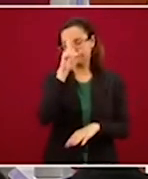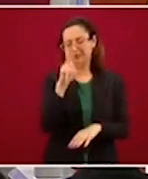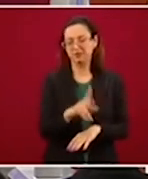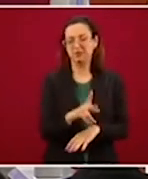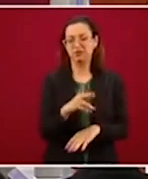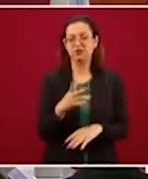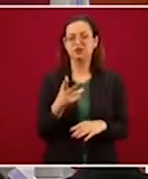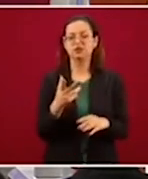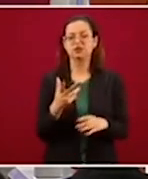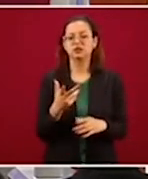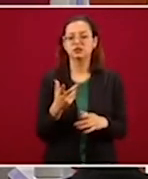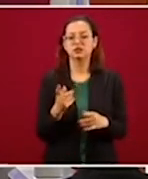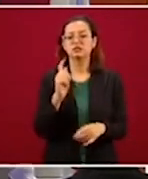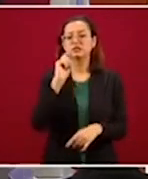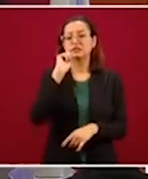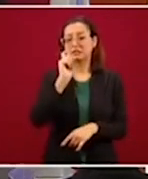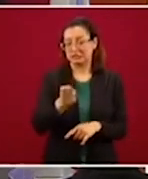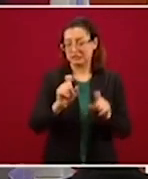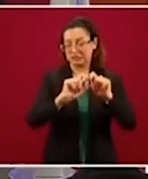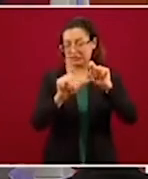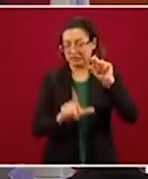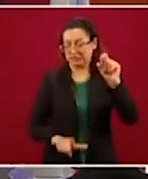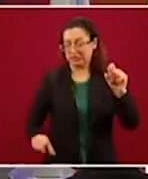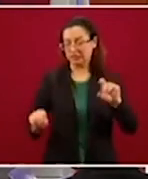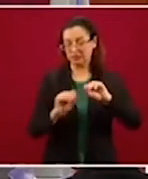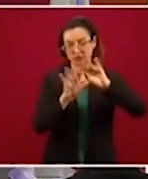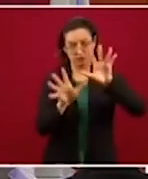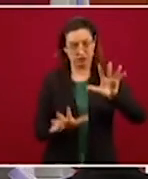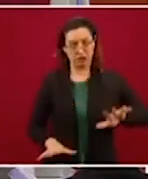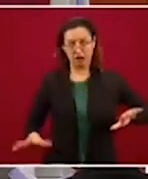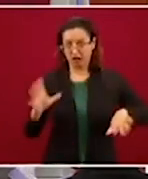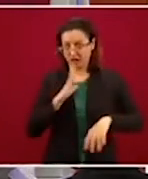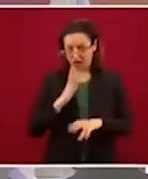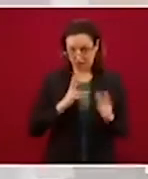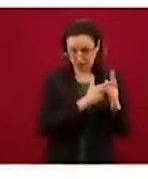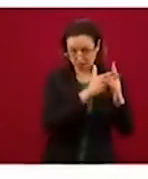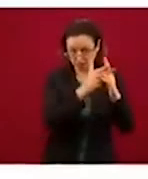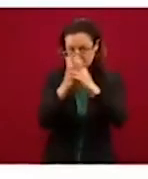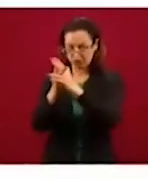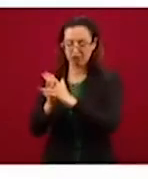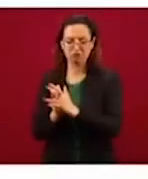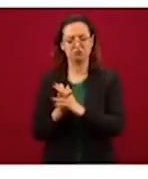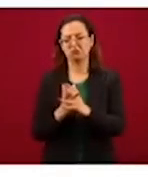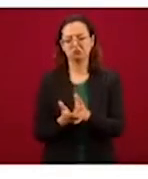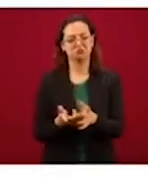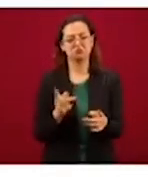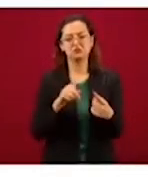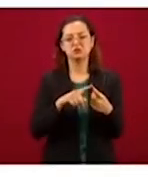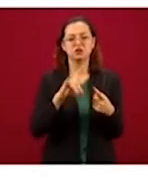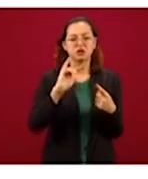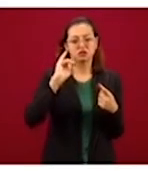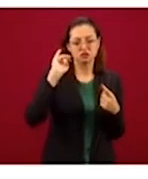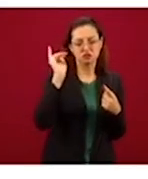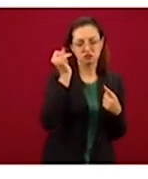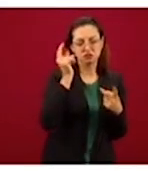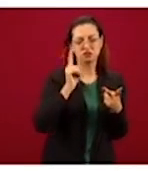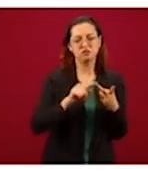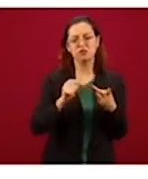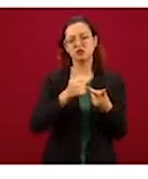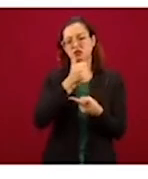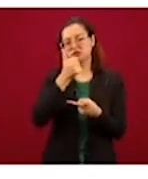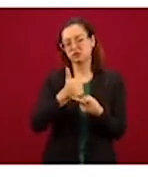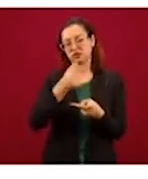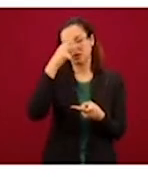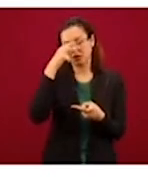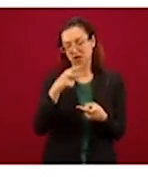no está desparramado destacaríamos acá tijuana ciudad juárez aquí